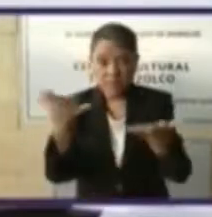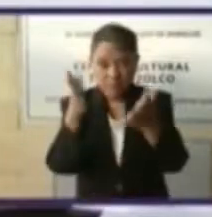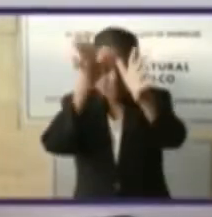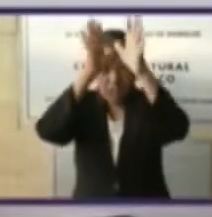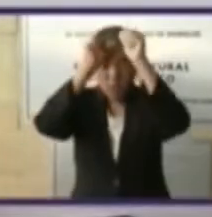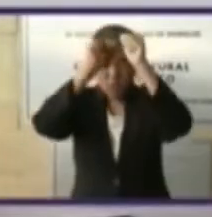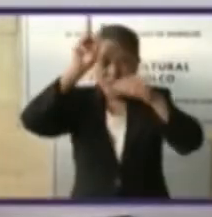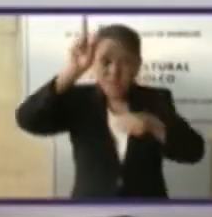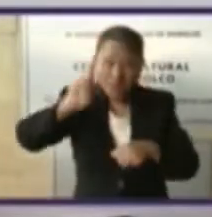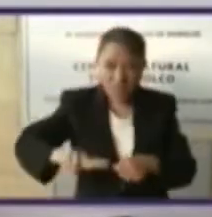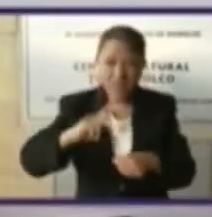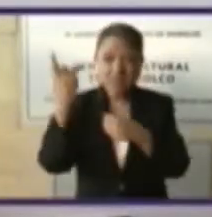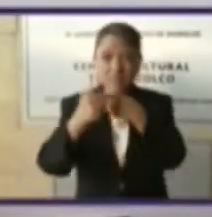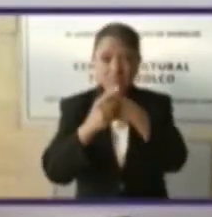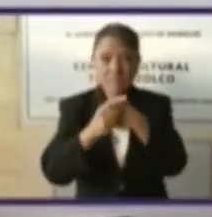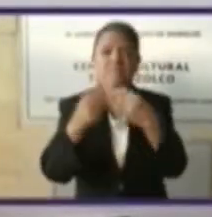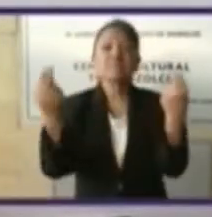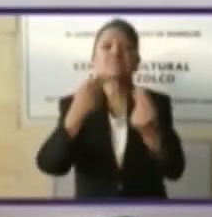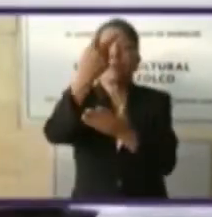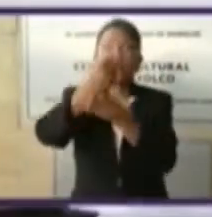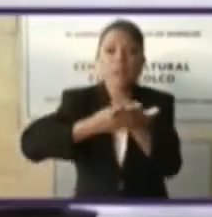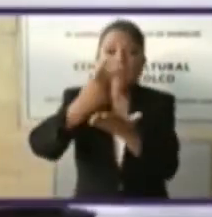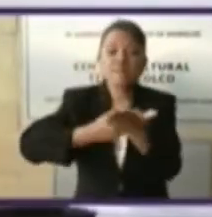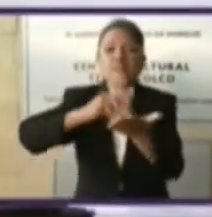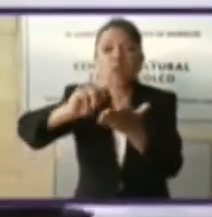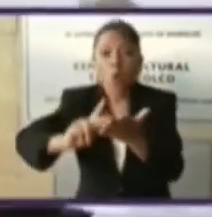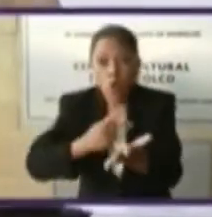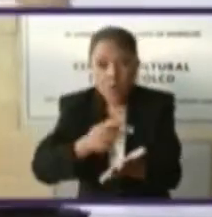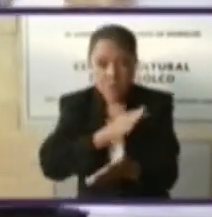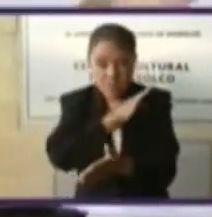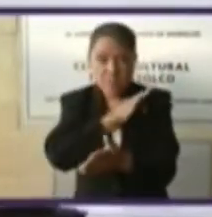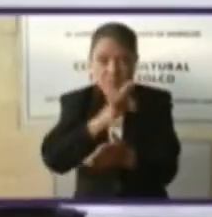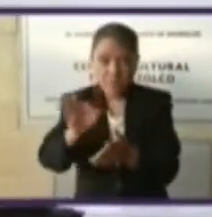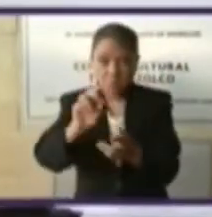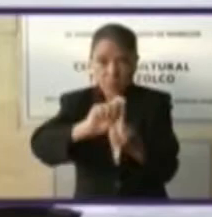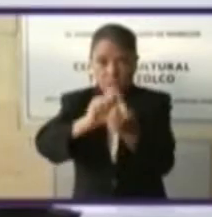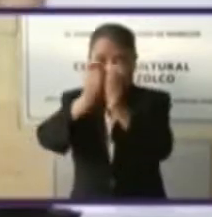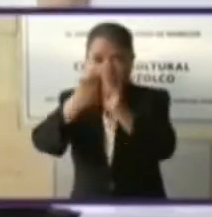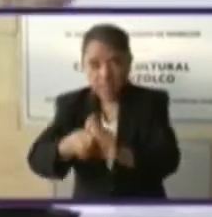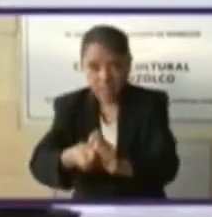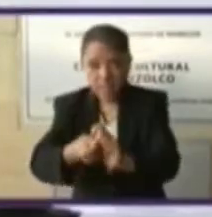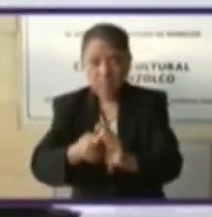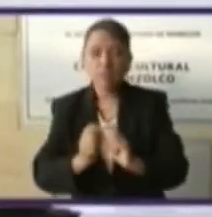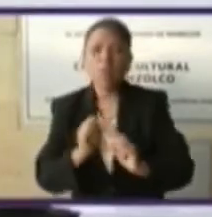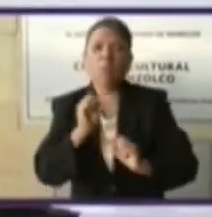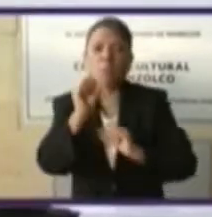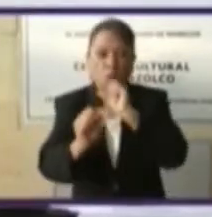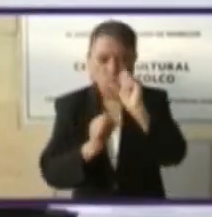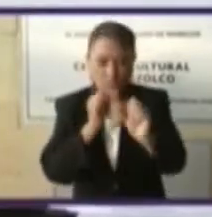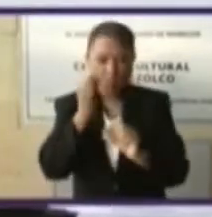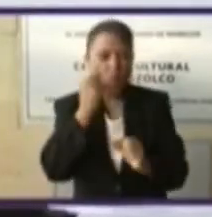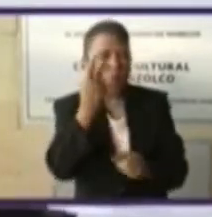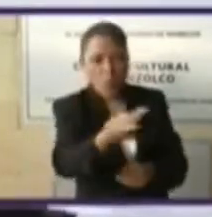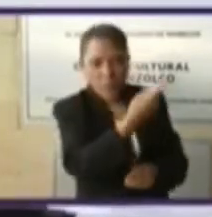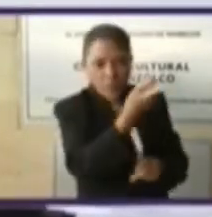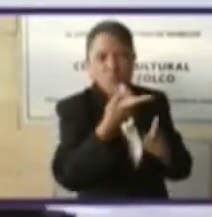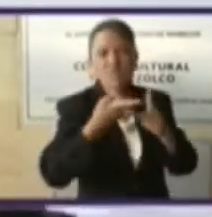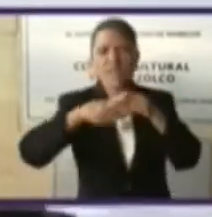¿Se puede realmente replantear el país? ¿Se puede la transición? Vamos repartiéndolo. Empezamos con Alejandra Barrales, por